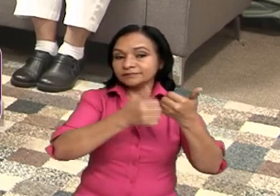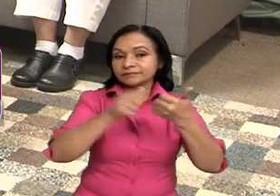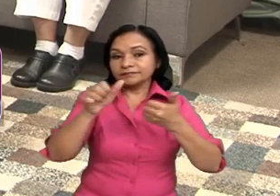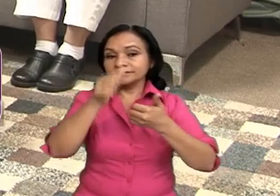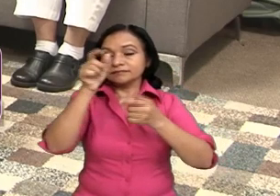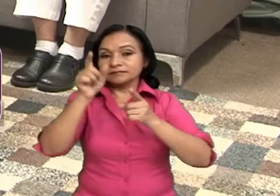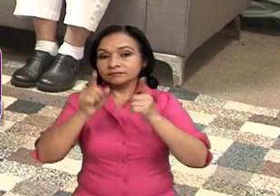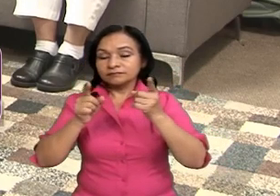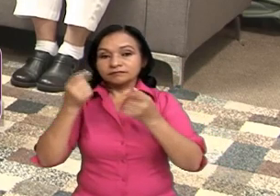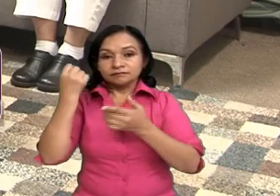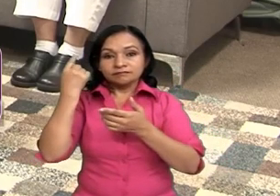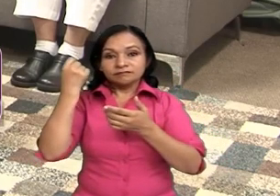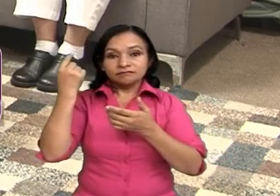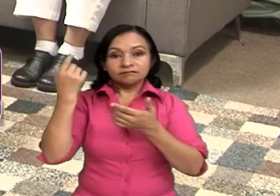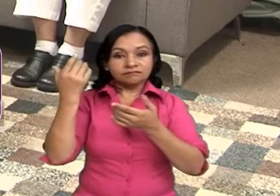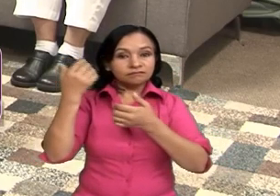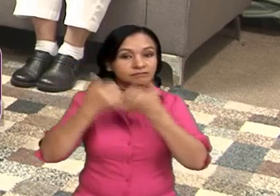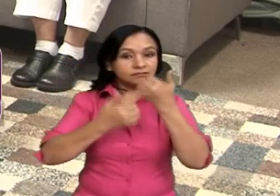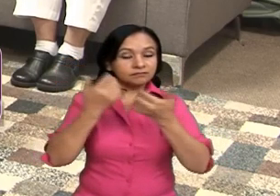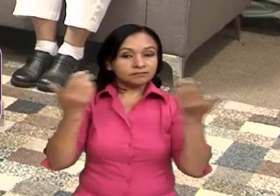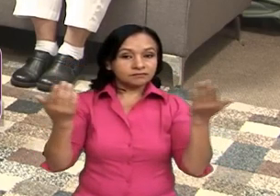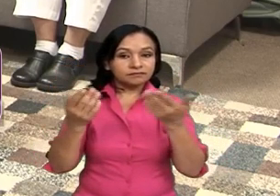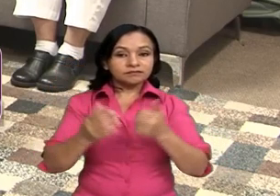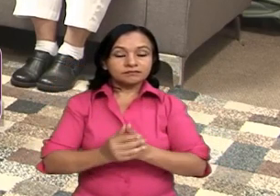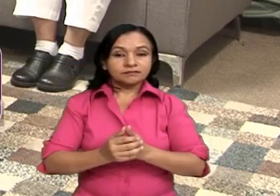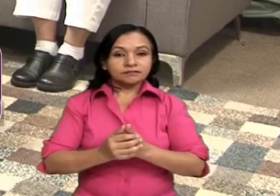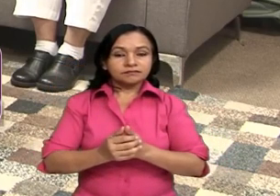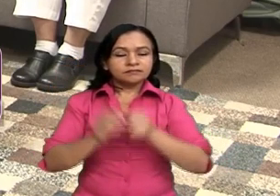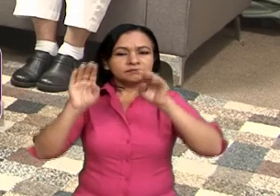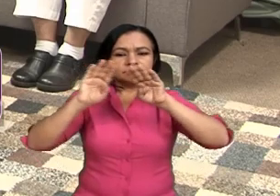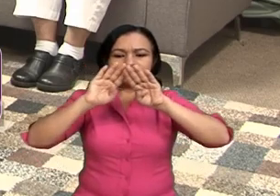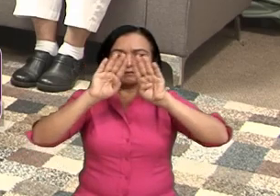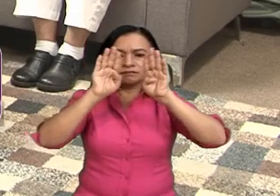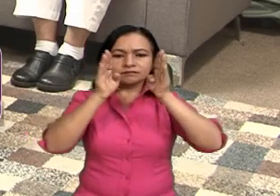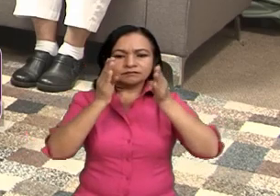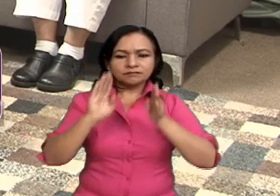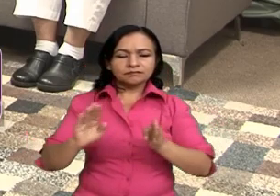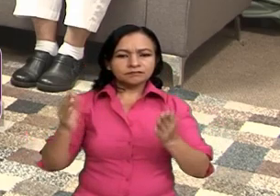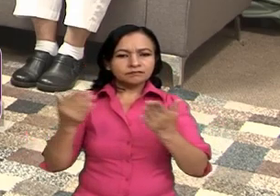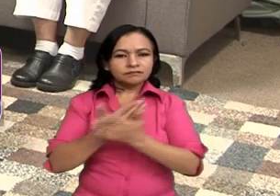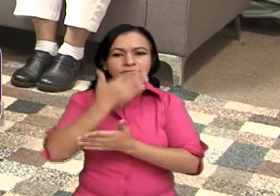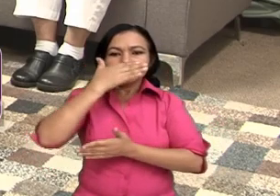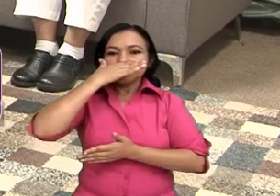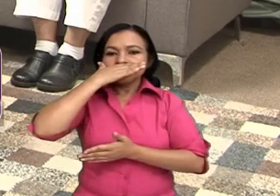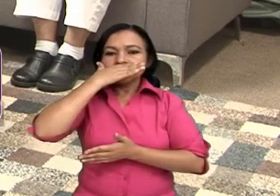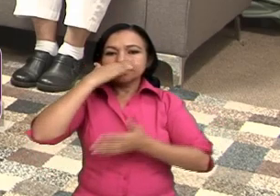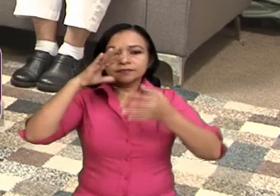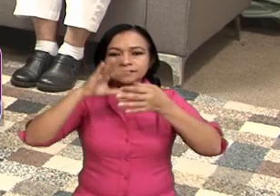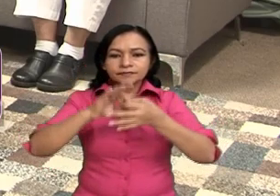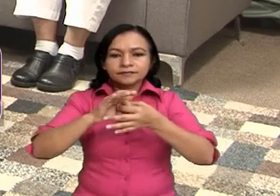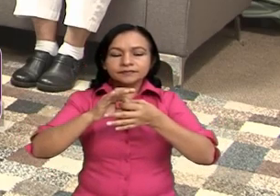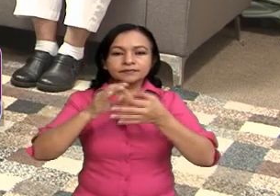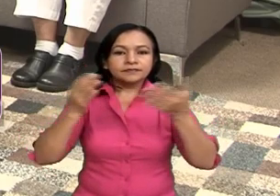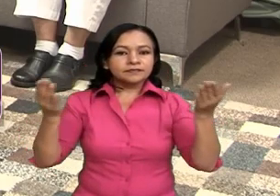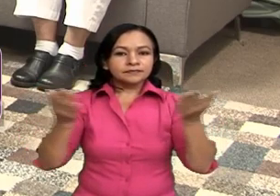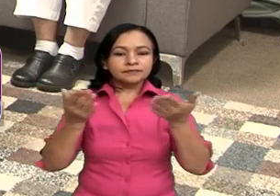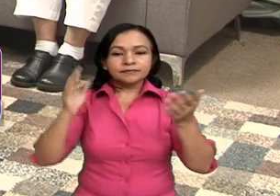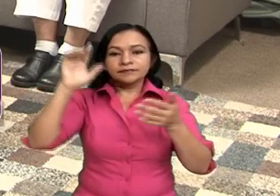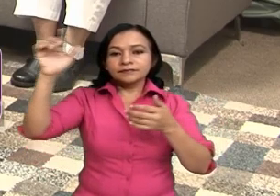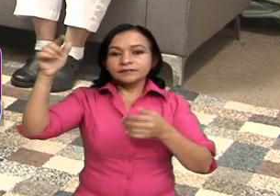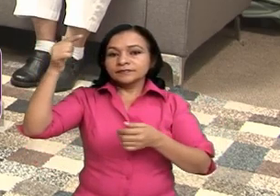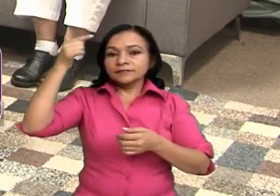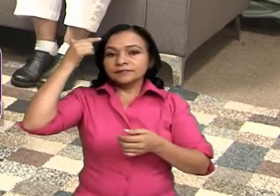niveles de comprensión de agresiones, es decir, en otros niveles. Y la mujer inmersa en esta nueva etapa de la revolución y dentro de esa dinámica, en un gobierno